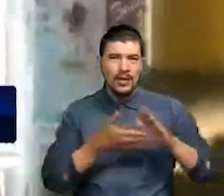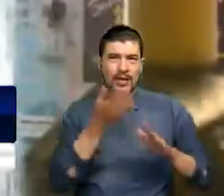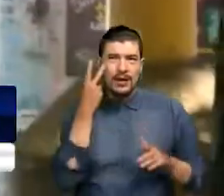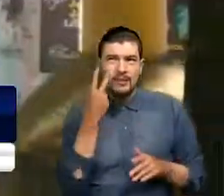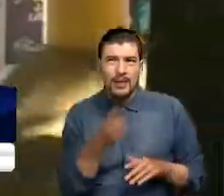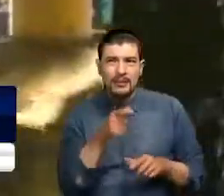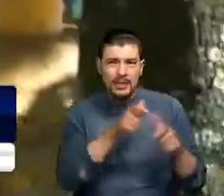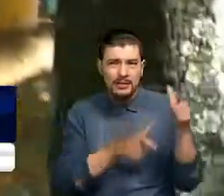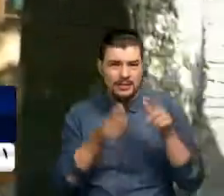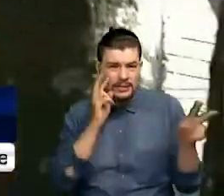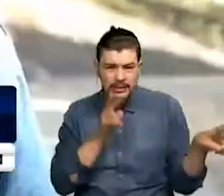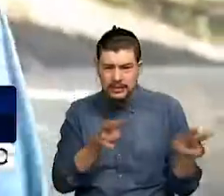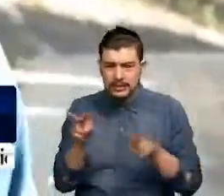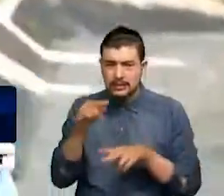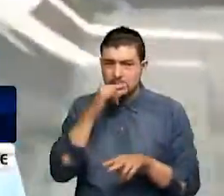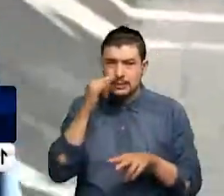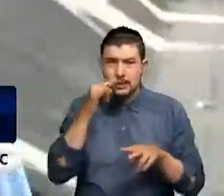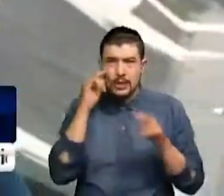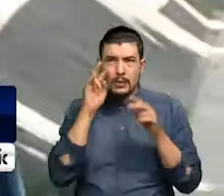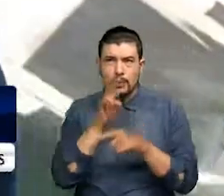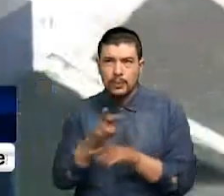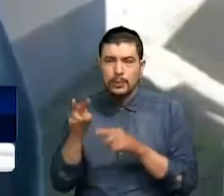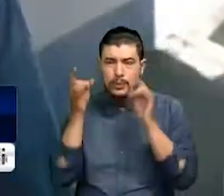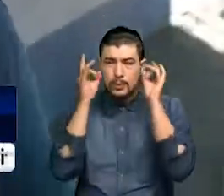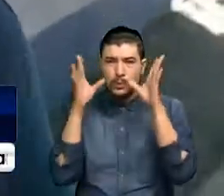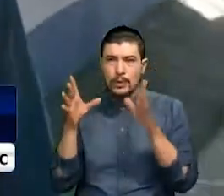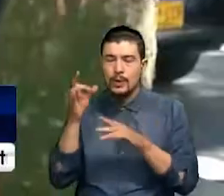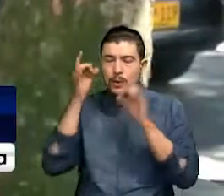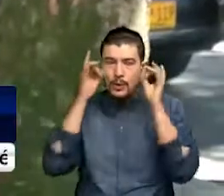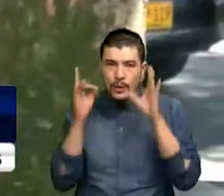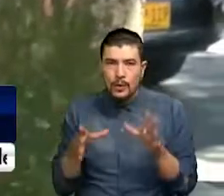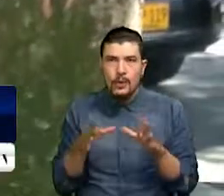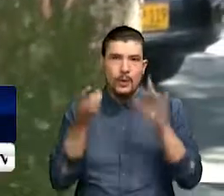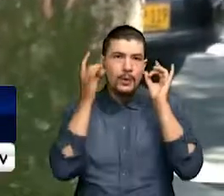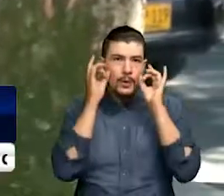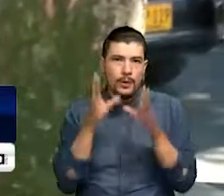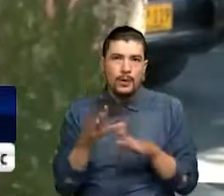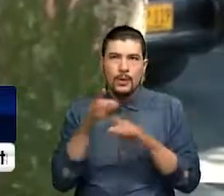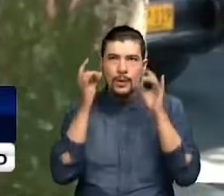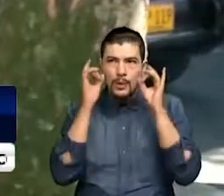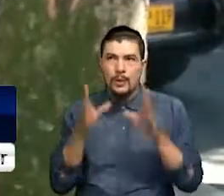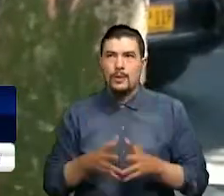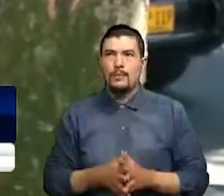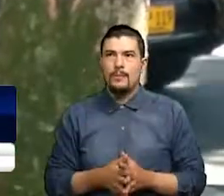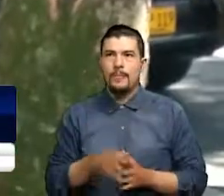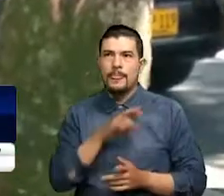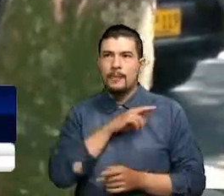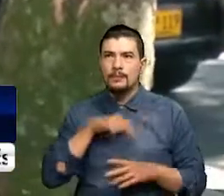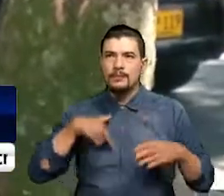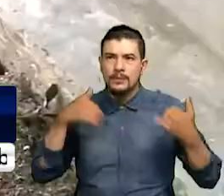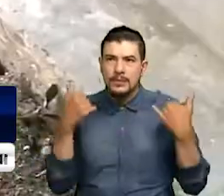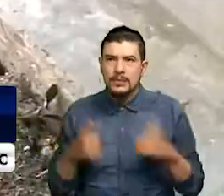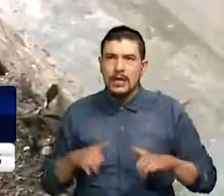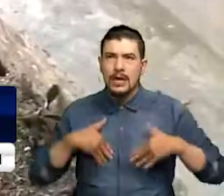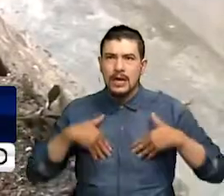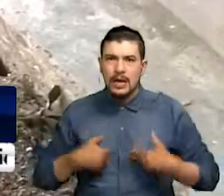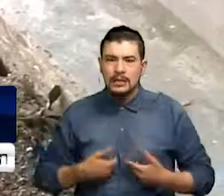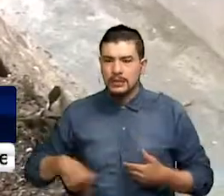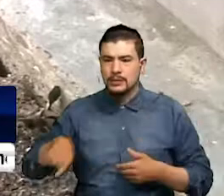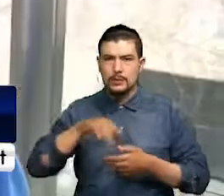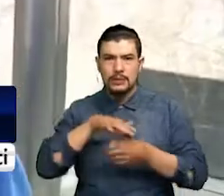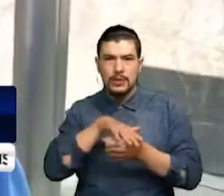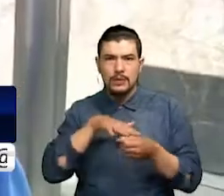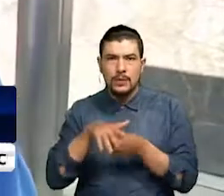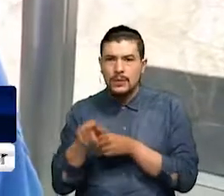sus ojos ven y con su olfato percibe asqueroso asquerosa repugnante ya estamos cansados de esta situación que ya